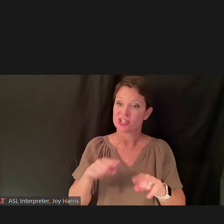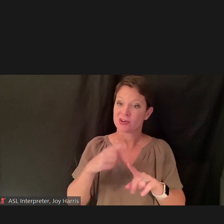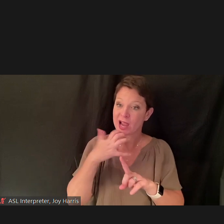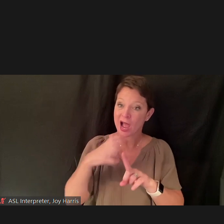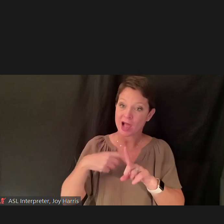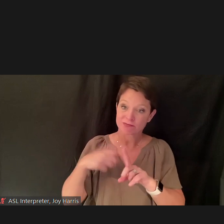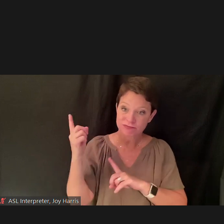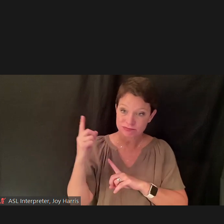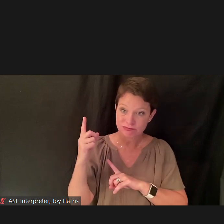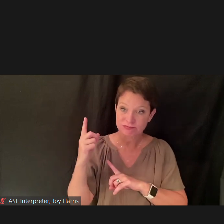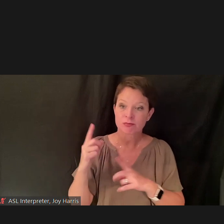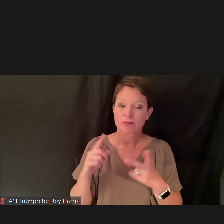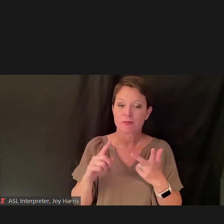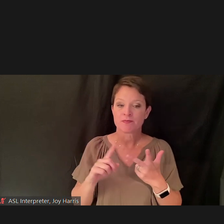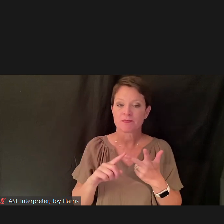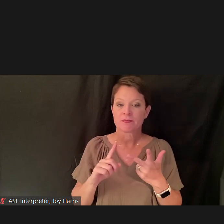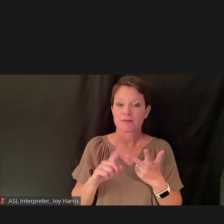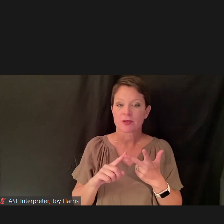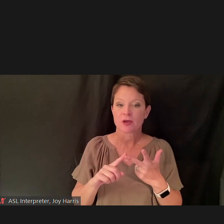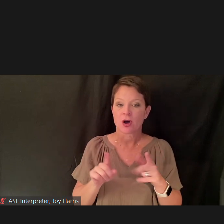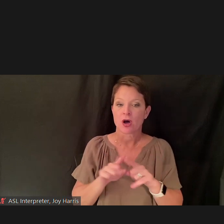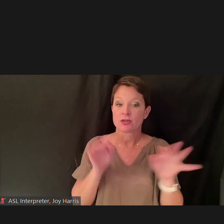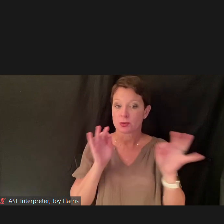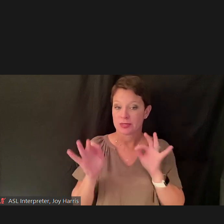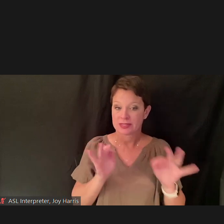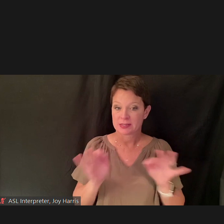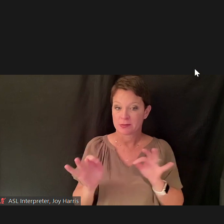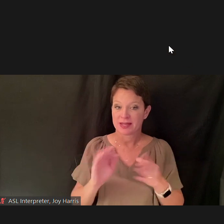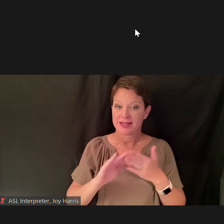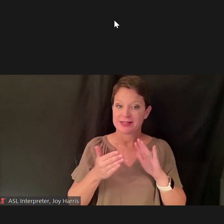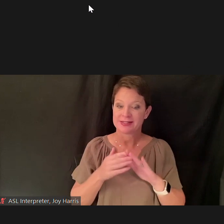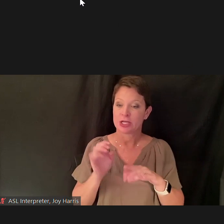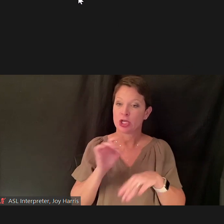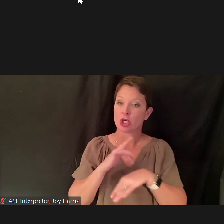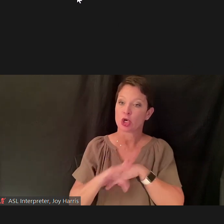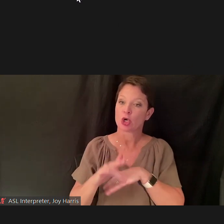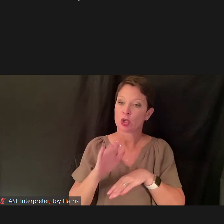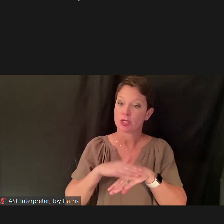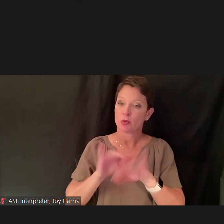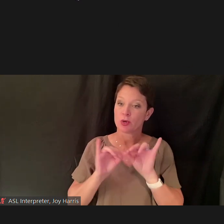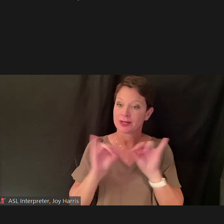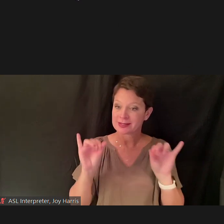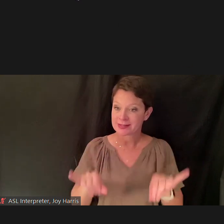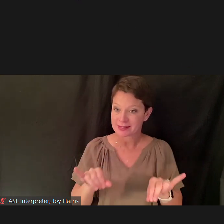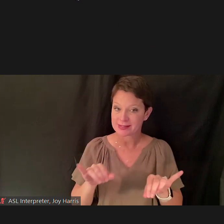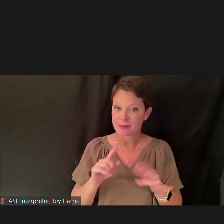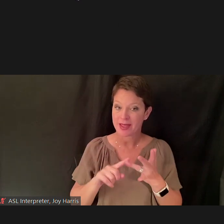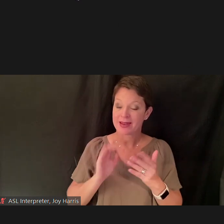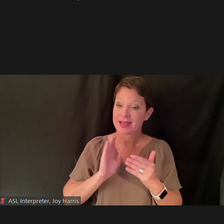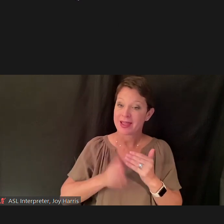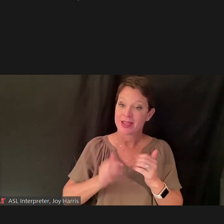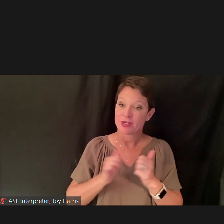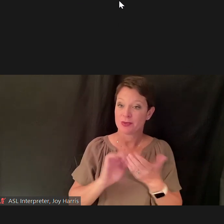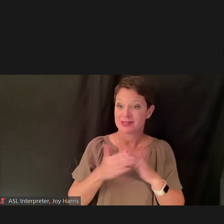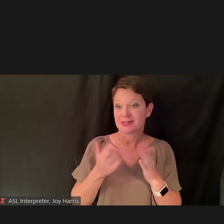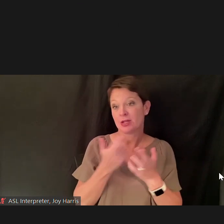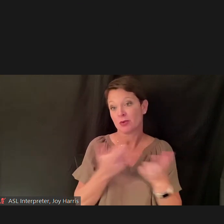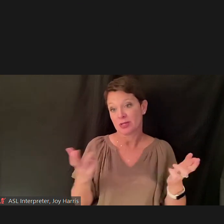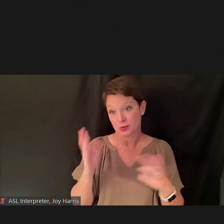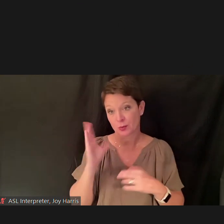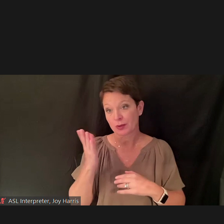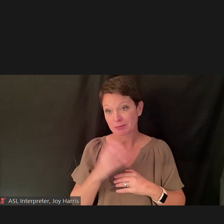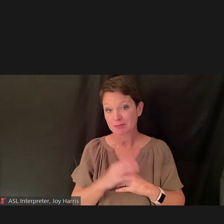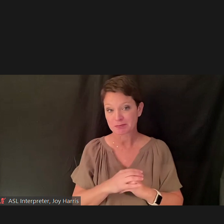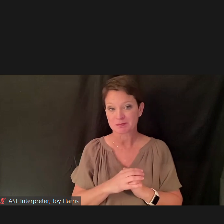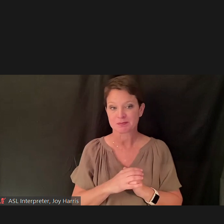heat. en tiempo de calor We'll go excesivo. over city early warning system También and with city discutiremos resources. el